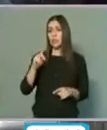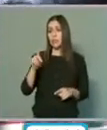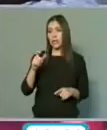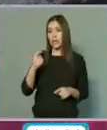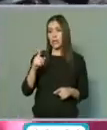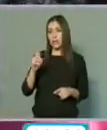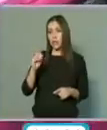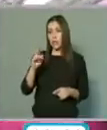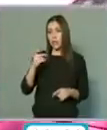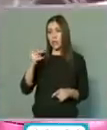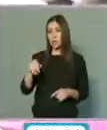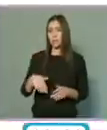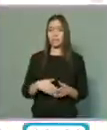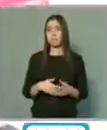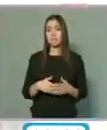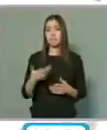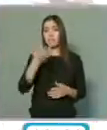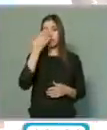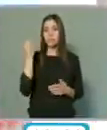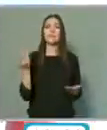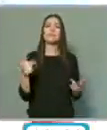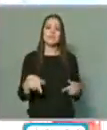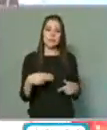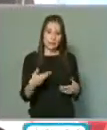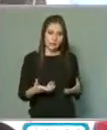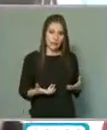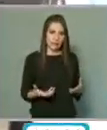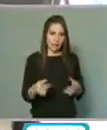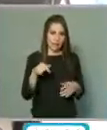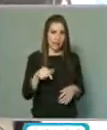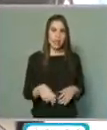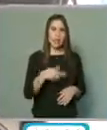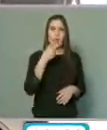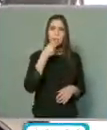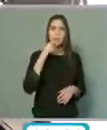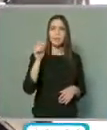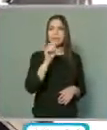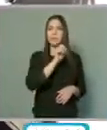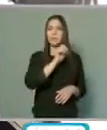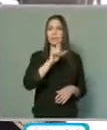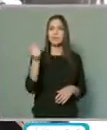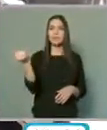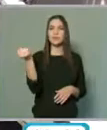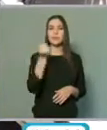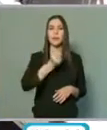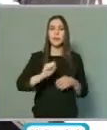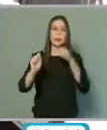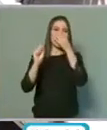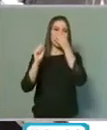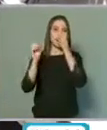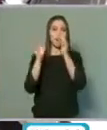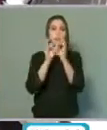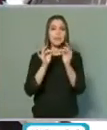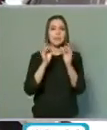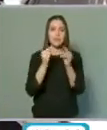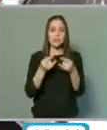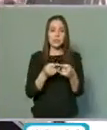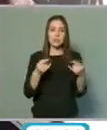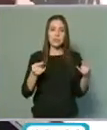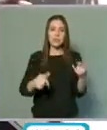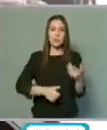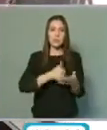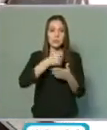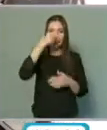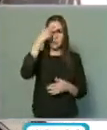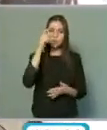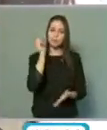Tampoco. ¿Cómo se llama esta calle? González Obregón, un grandísimo historiador, cronista de la Ciudad de México, que